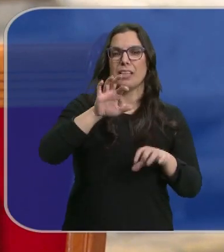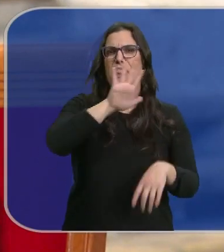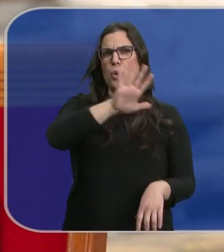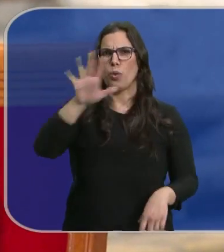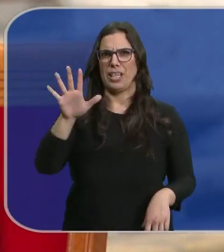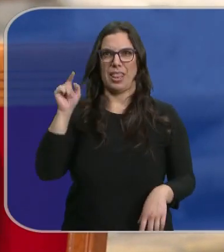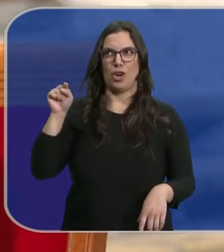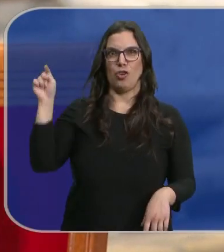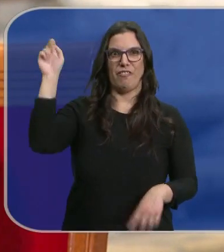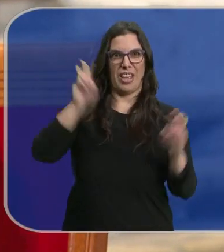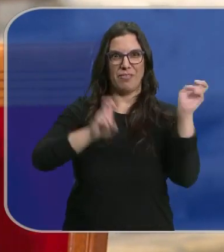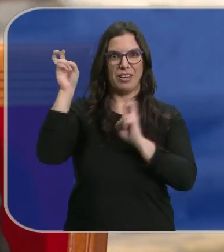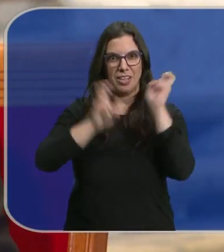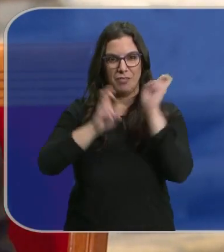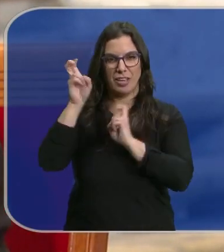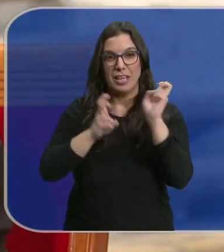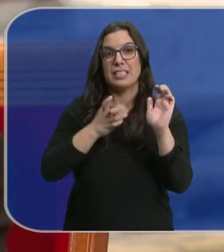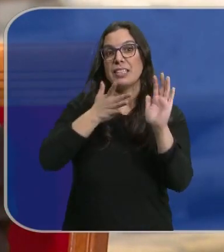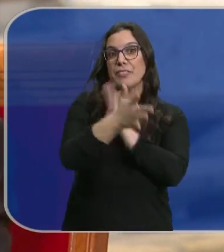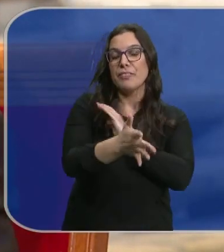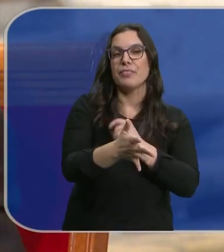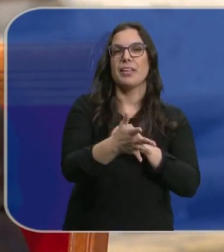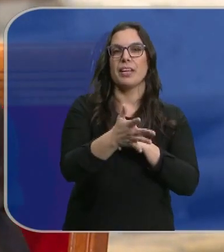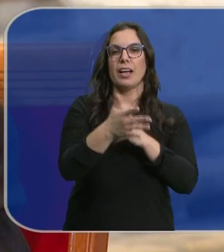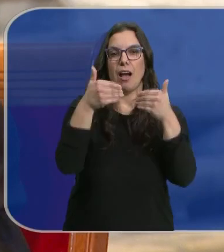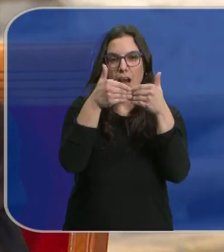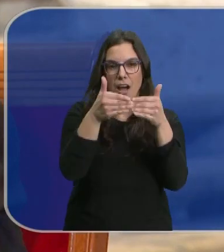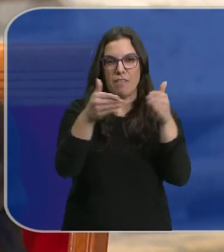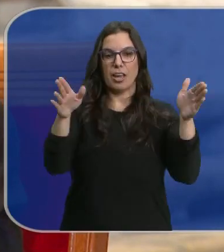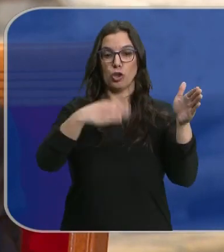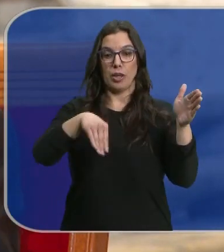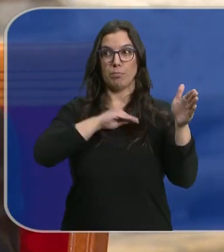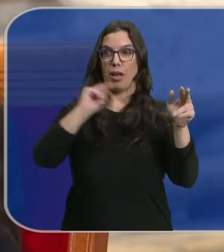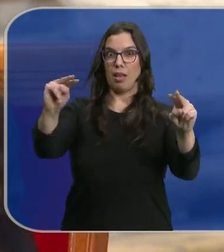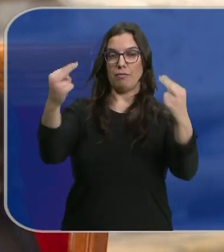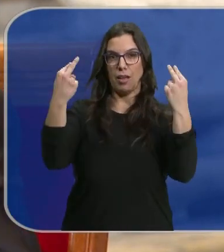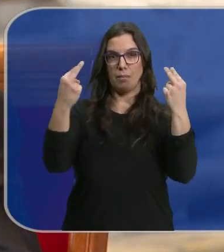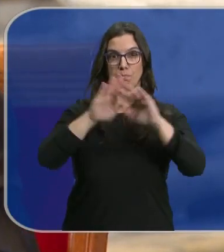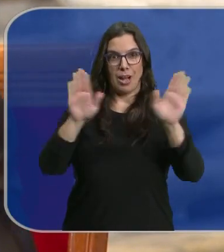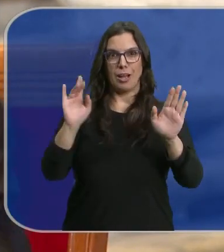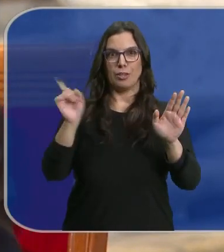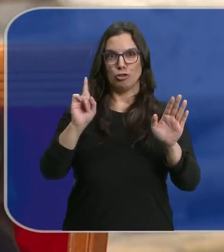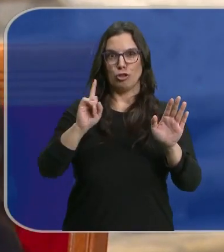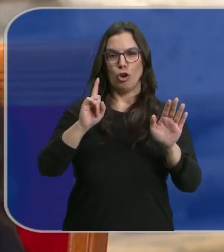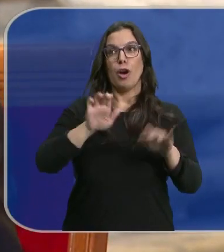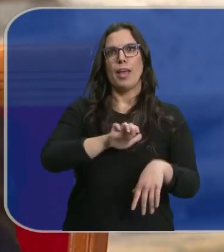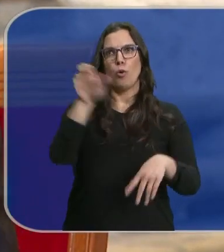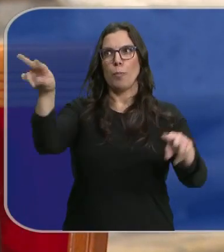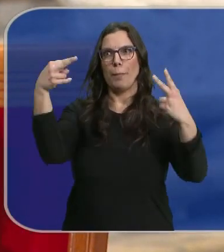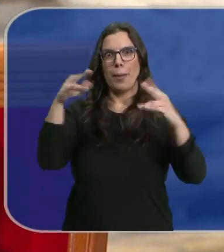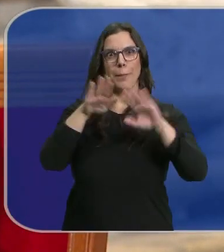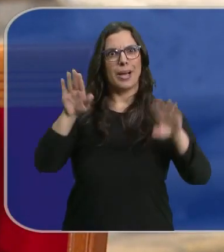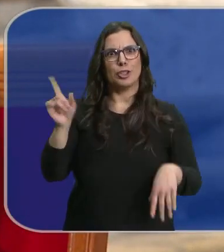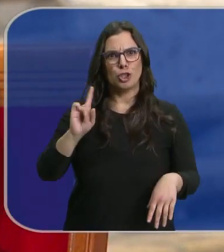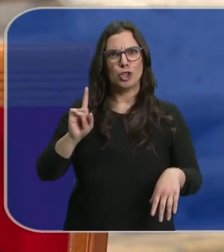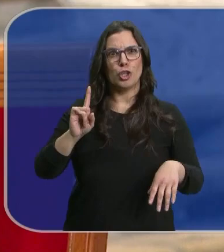mundo, lo cual quiere decir que no solamente nos hemos abierto a España, a Europa,